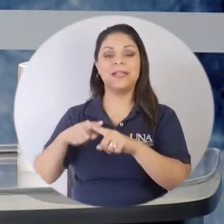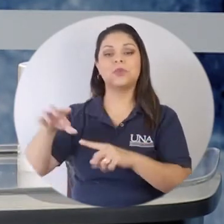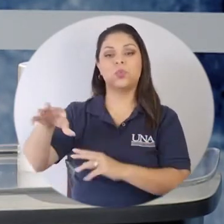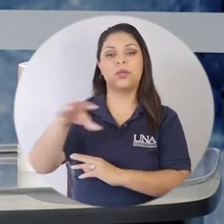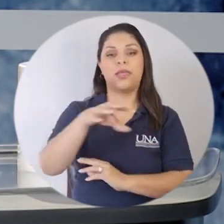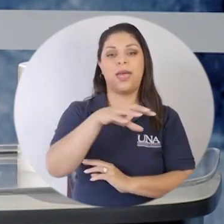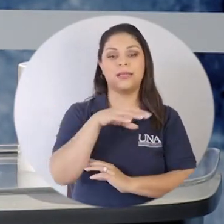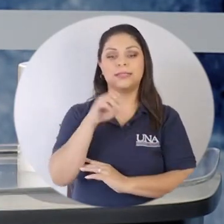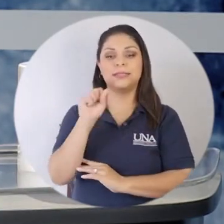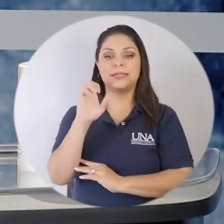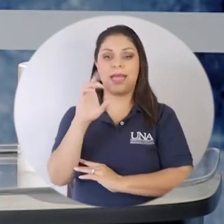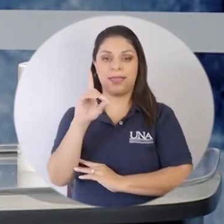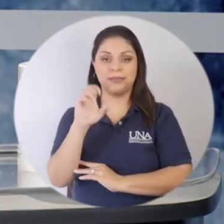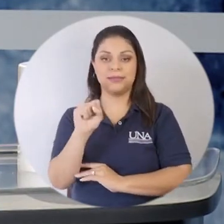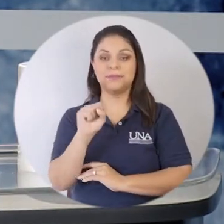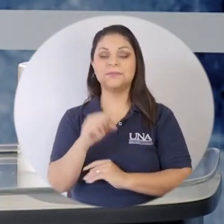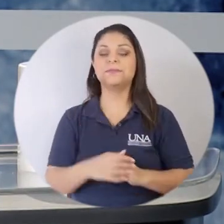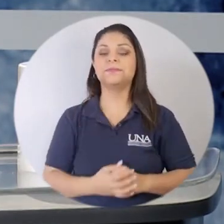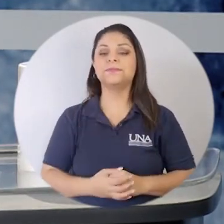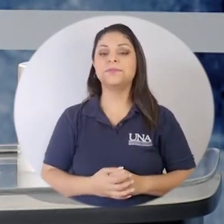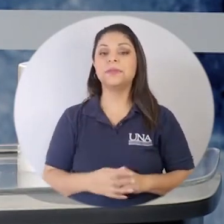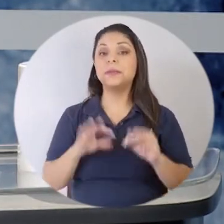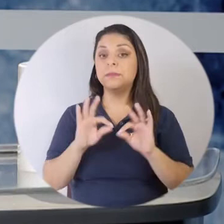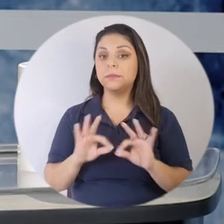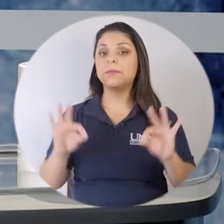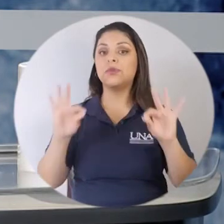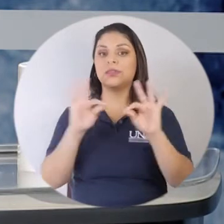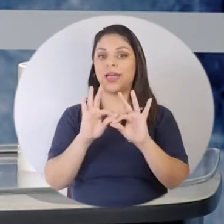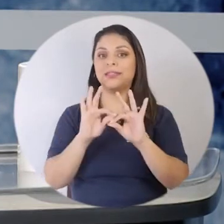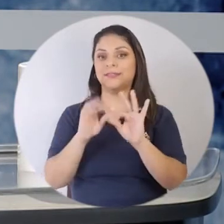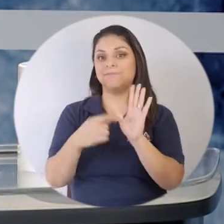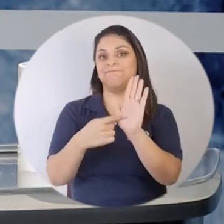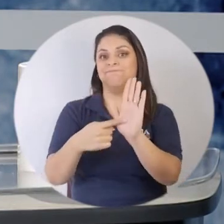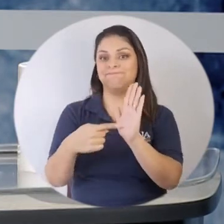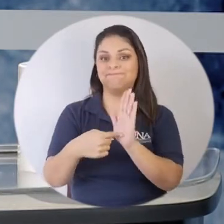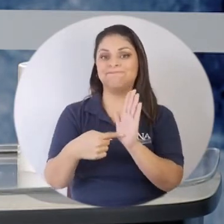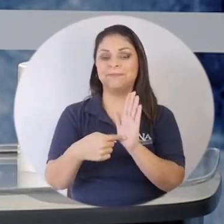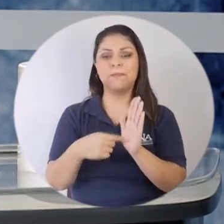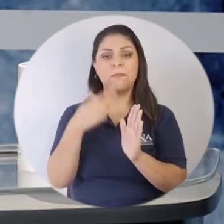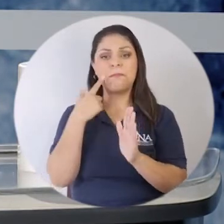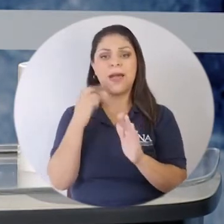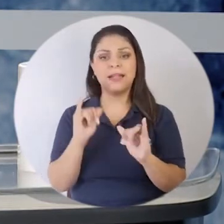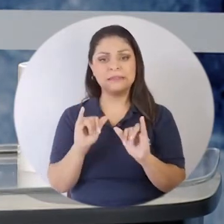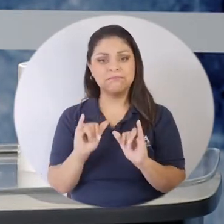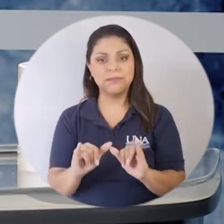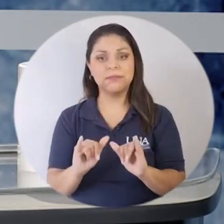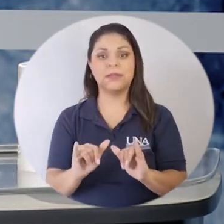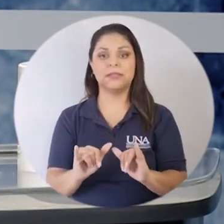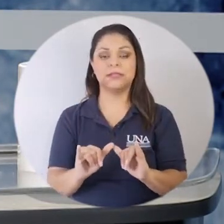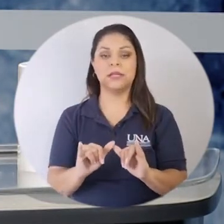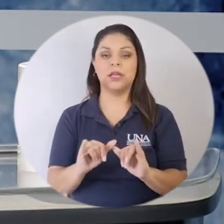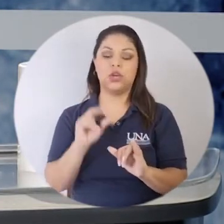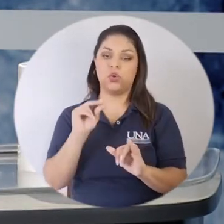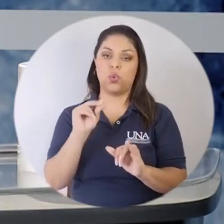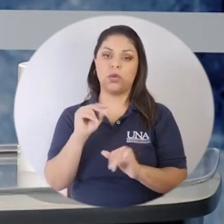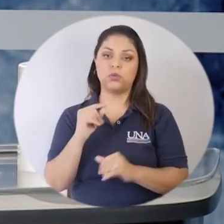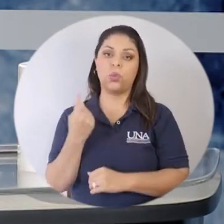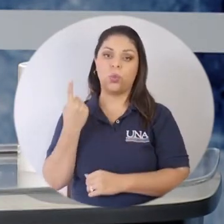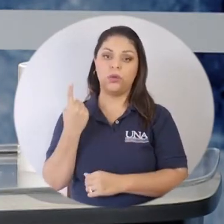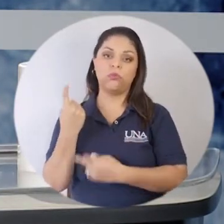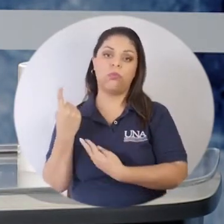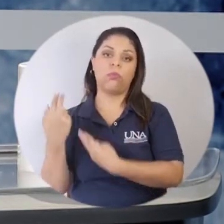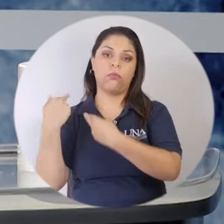unidades académicas, de las sedes también. Eso es importante rescatar, que el tema de la permanencia no es una